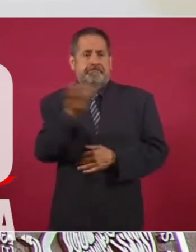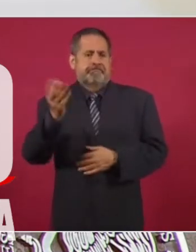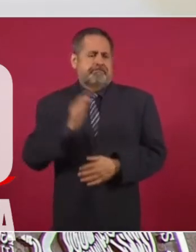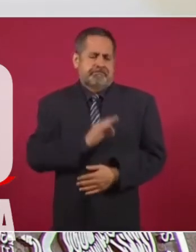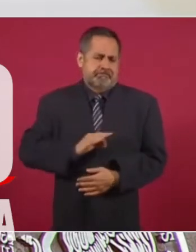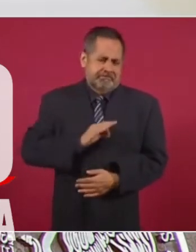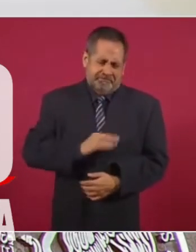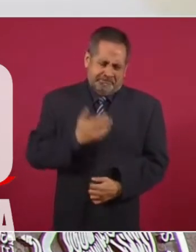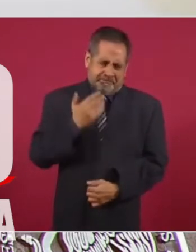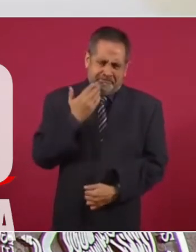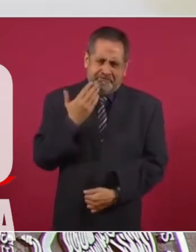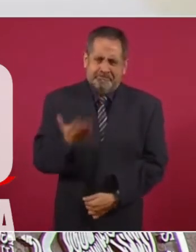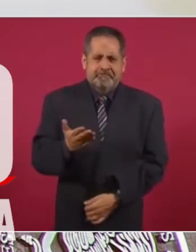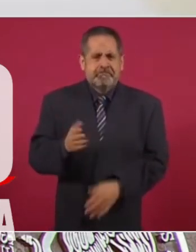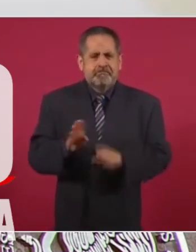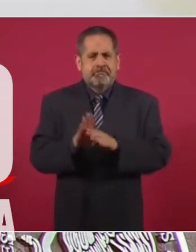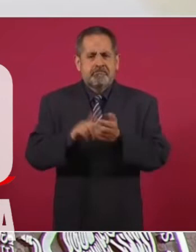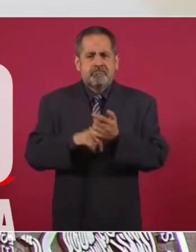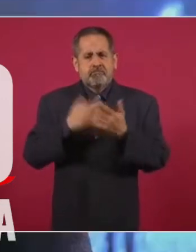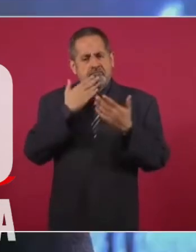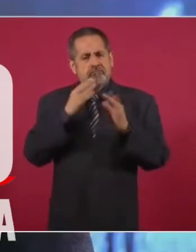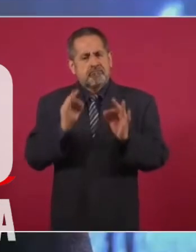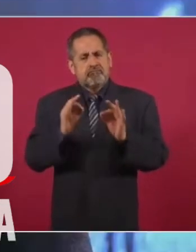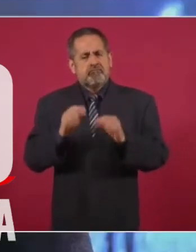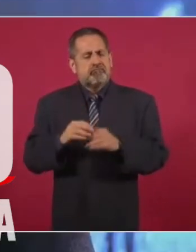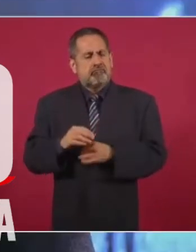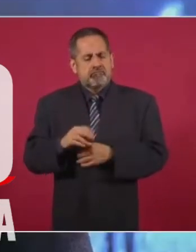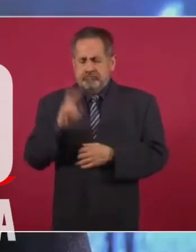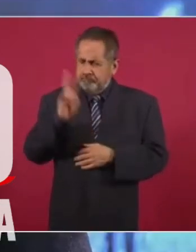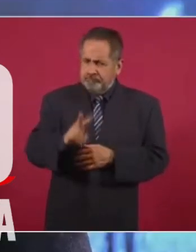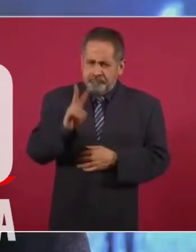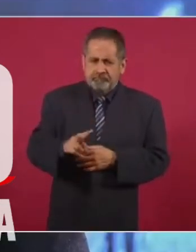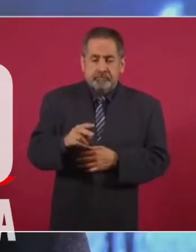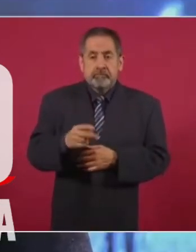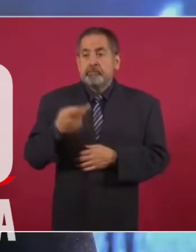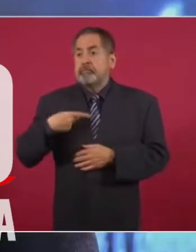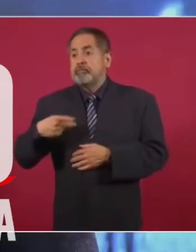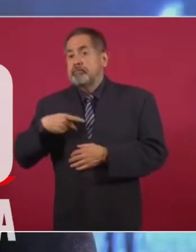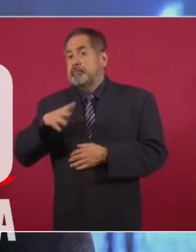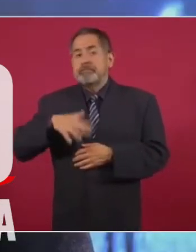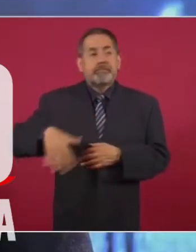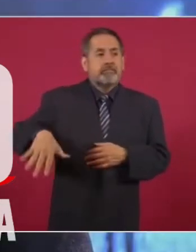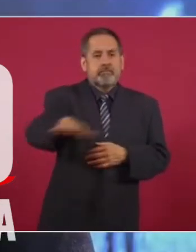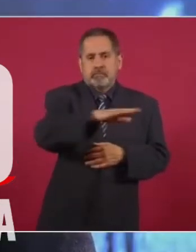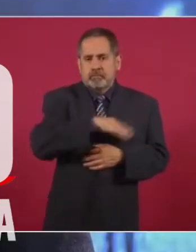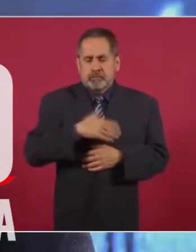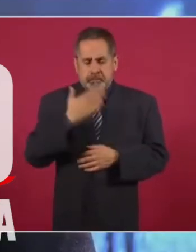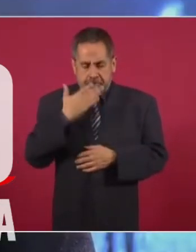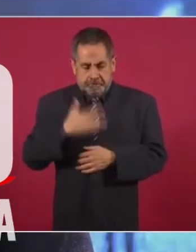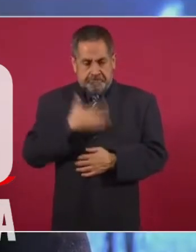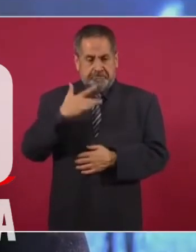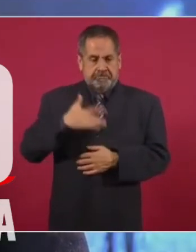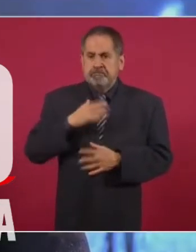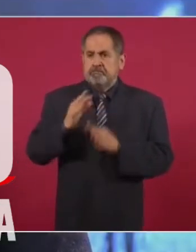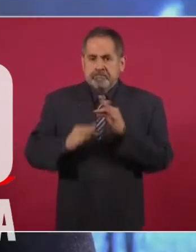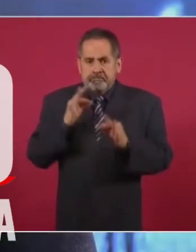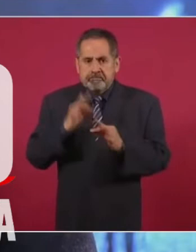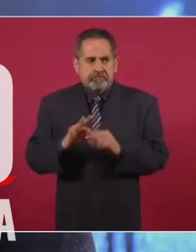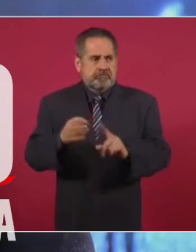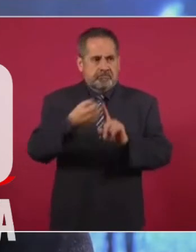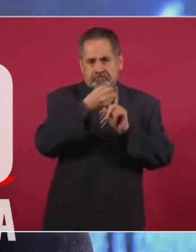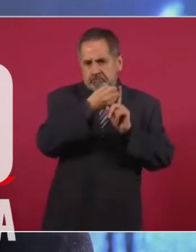de veras de todo corazón a la población por su compromiso por el orden